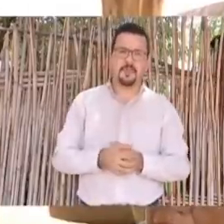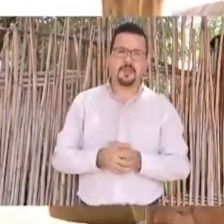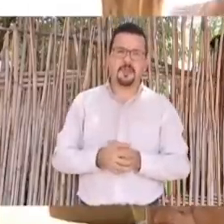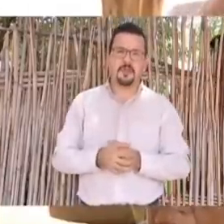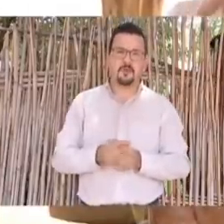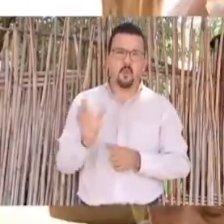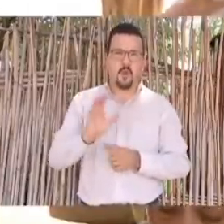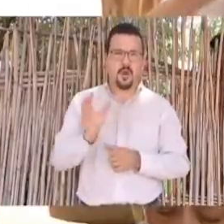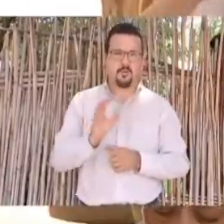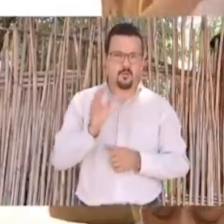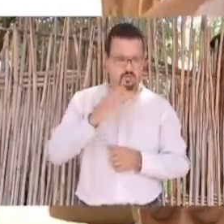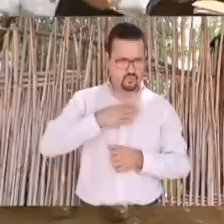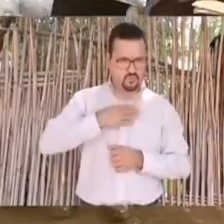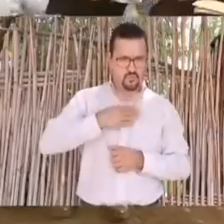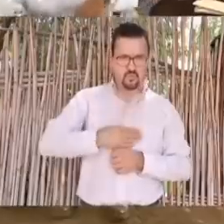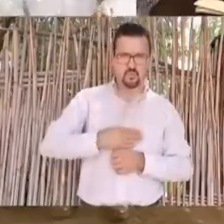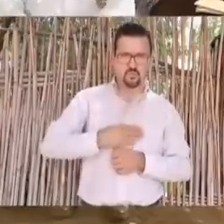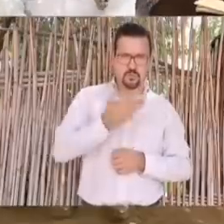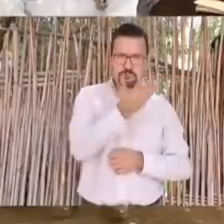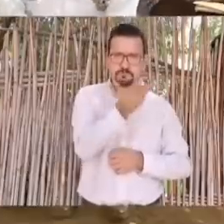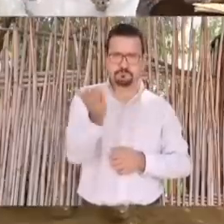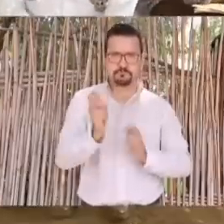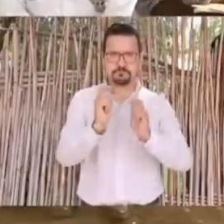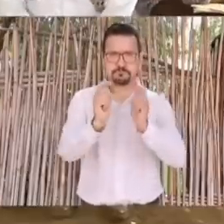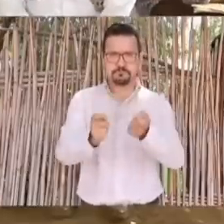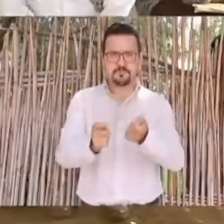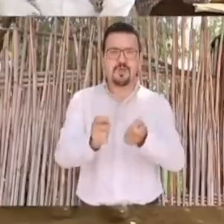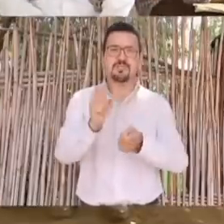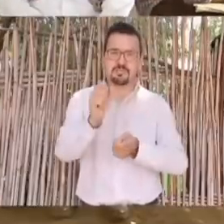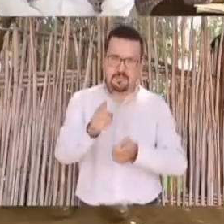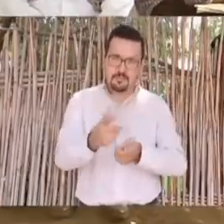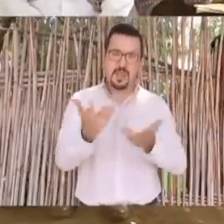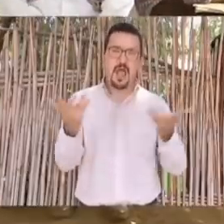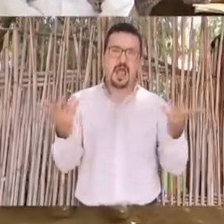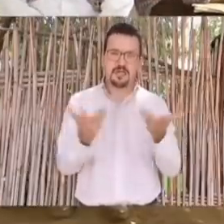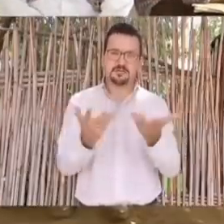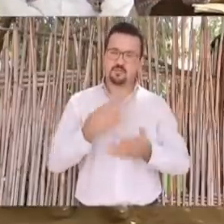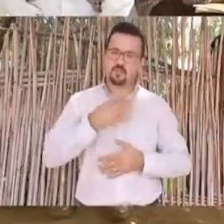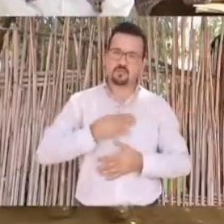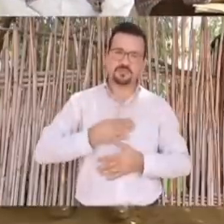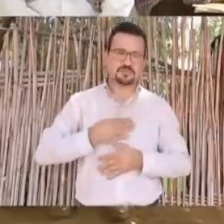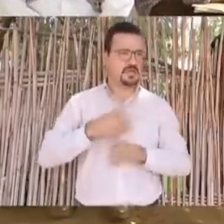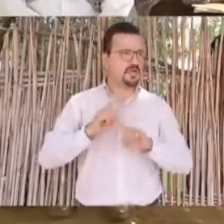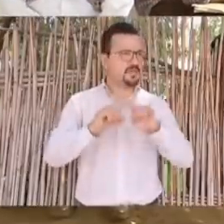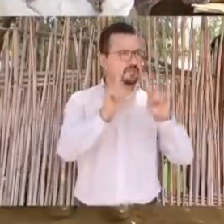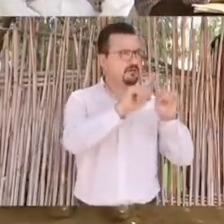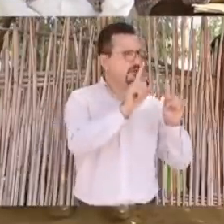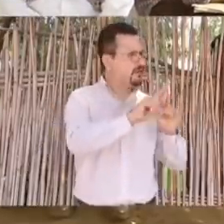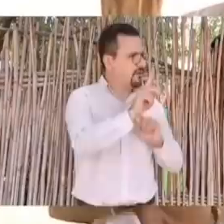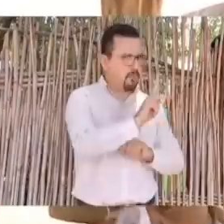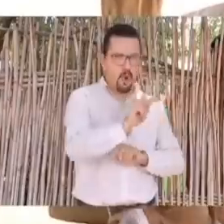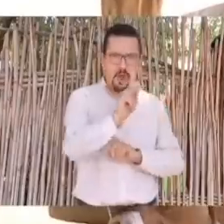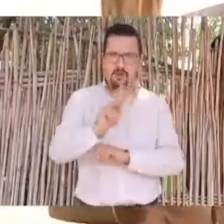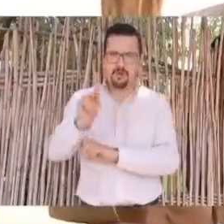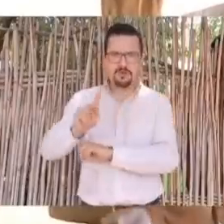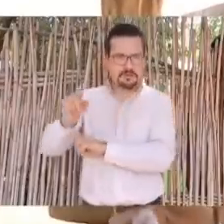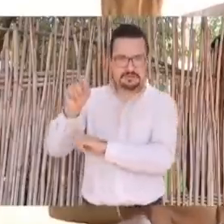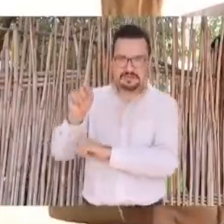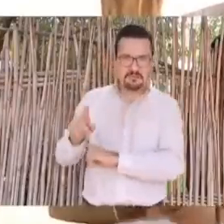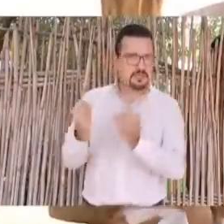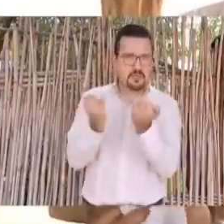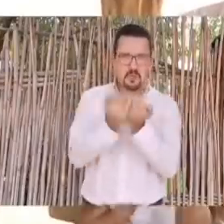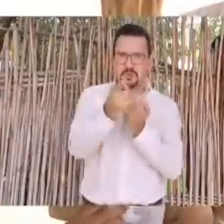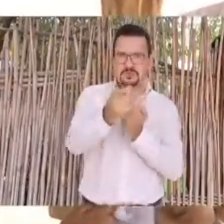hacerle justicia a ustedes, se le hace justicia a muchos otros pueblos que también